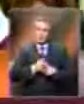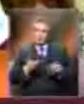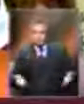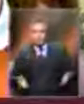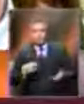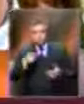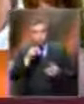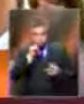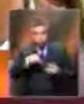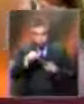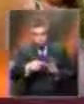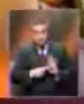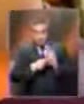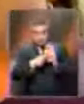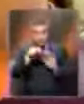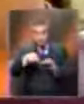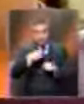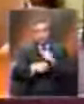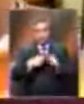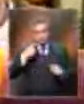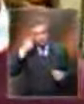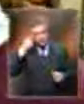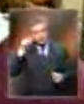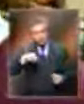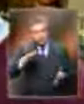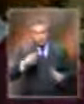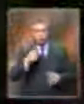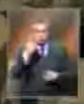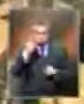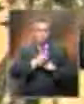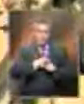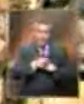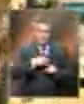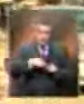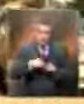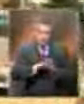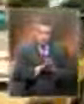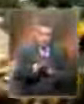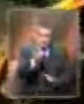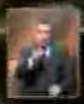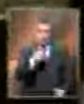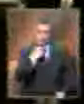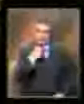están preparando para presentar este año? Esperemos que nos demoremos 2 meses en sacarlo adelante.